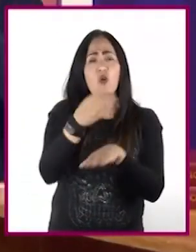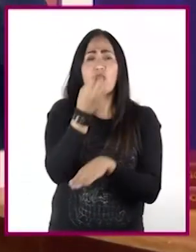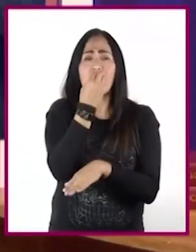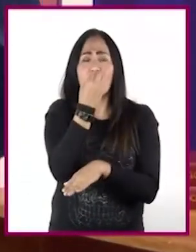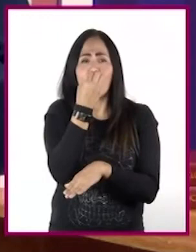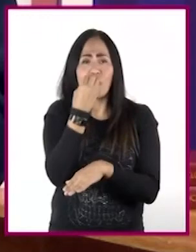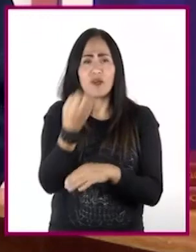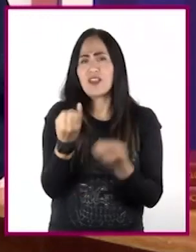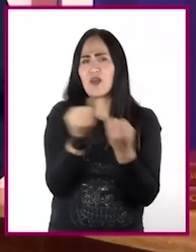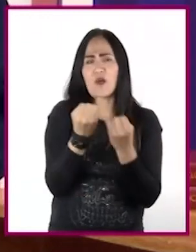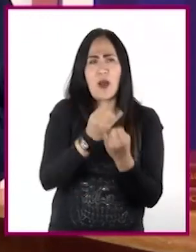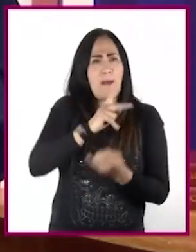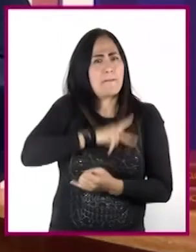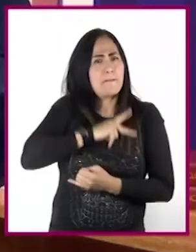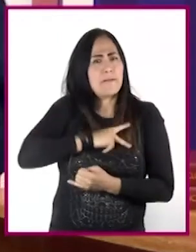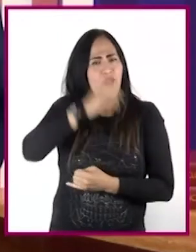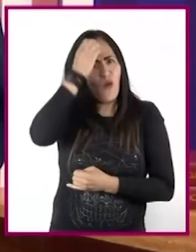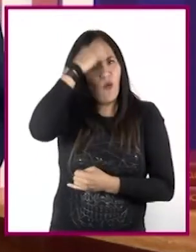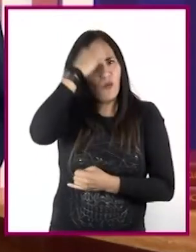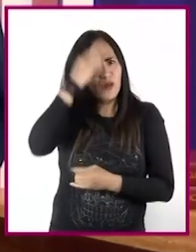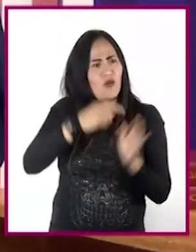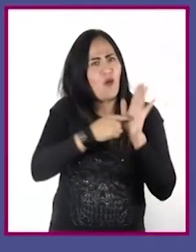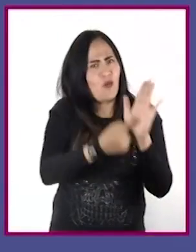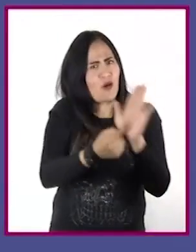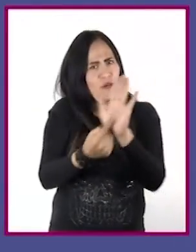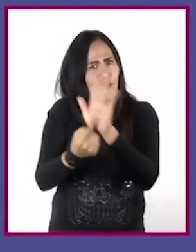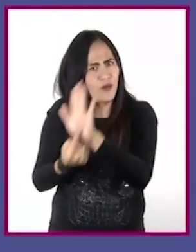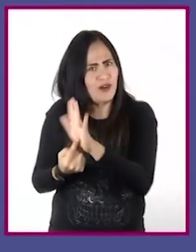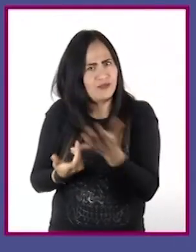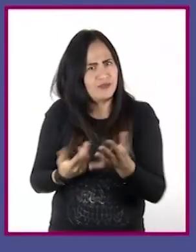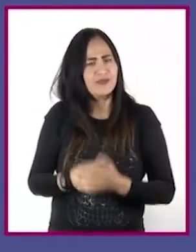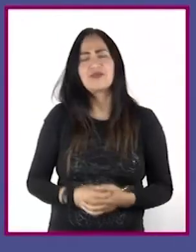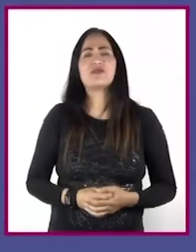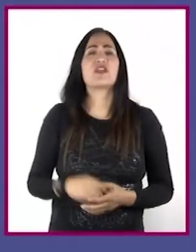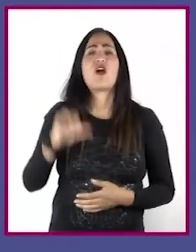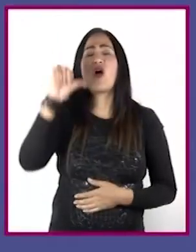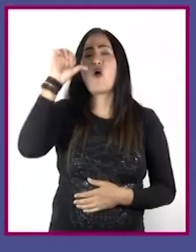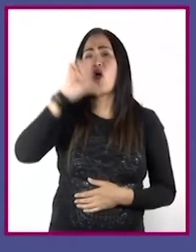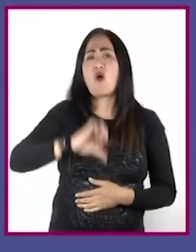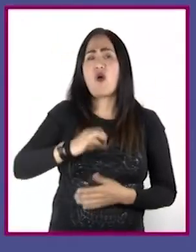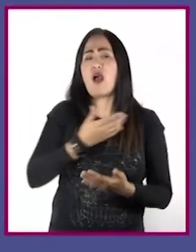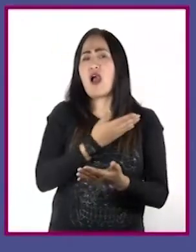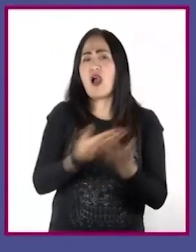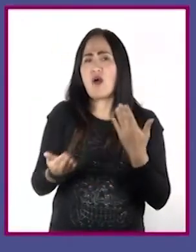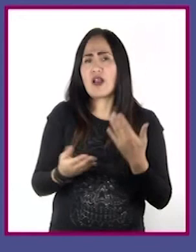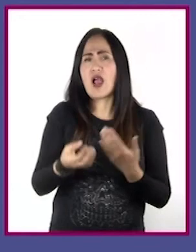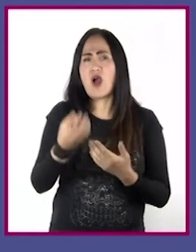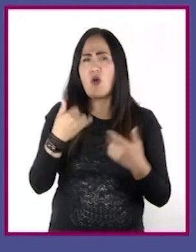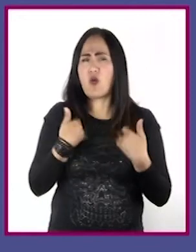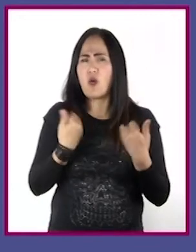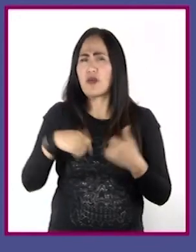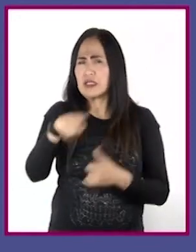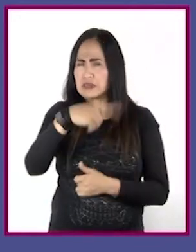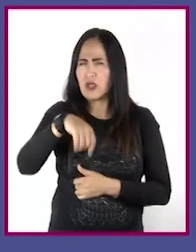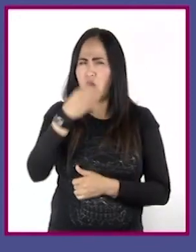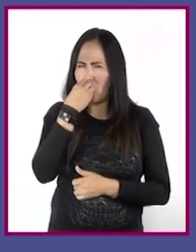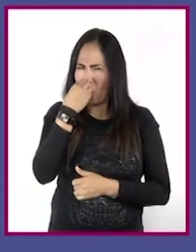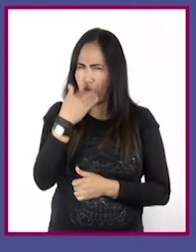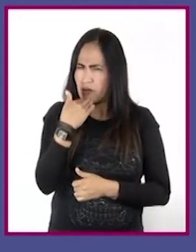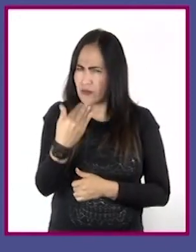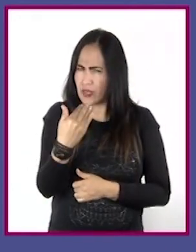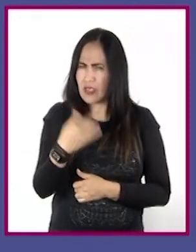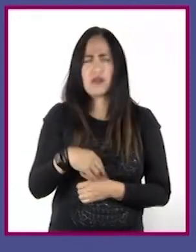comida y externar mi opinión al respecto. Imagina, ¿hoy en día es buena la alimentación en los chicos?